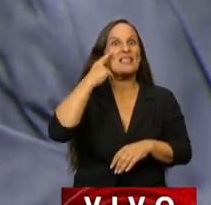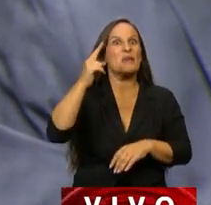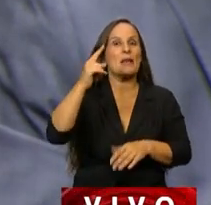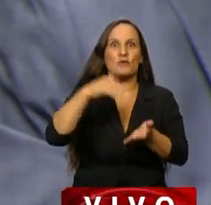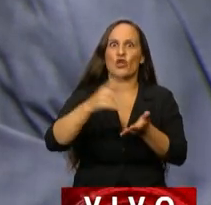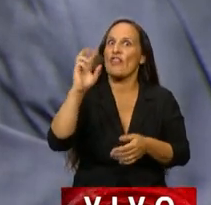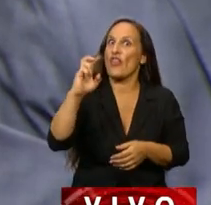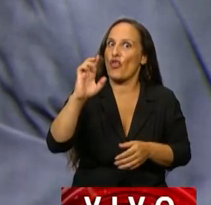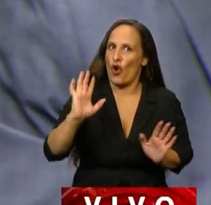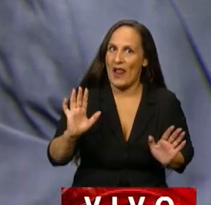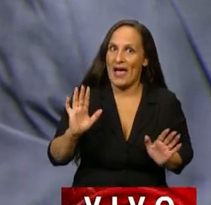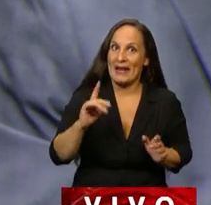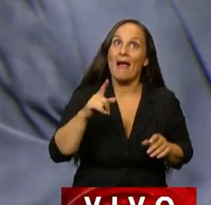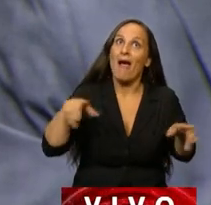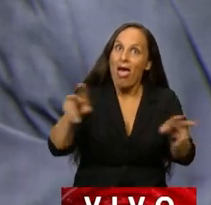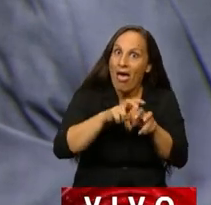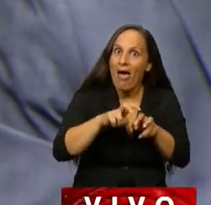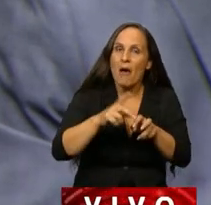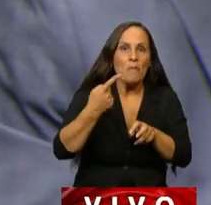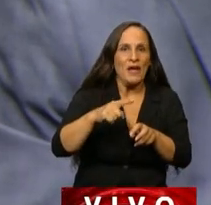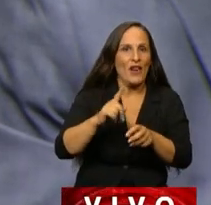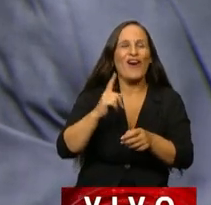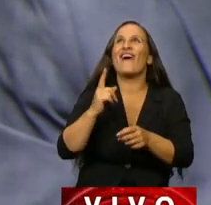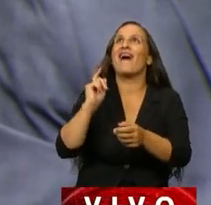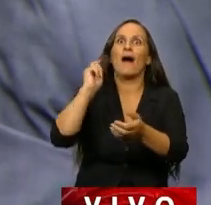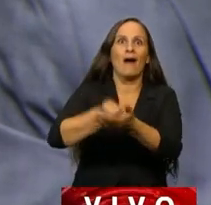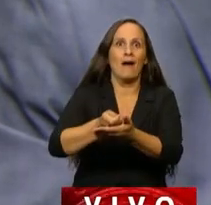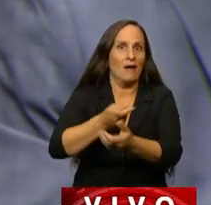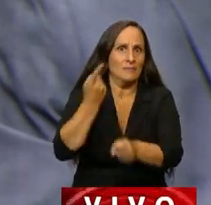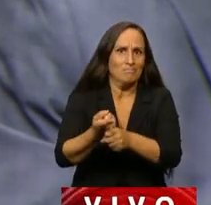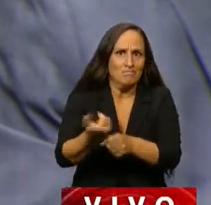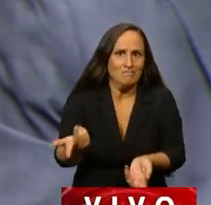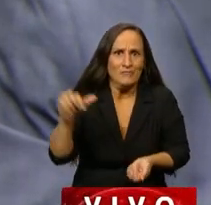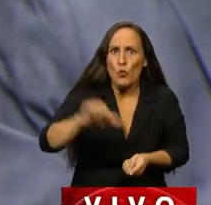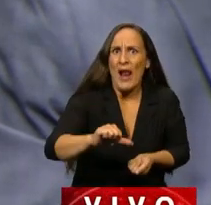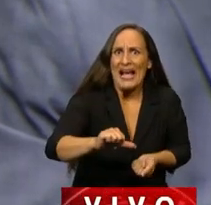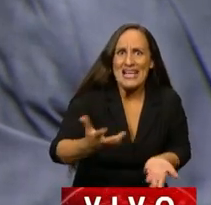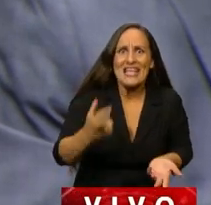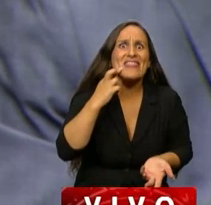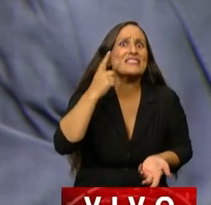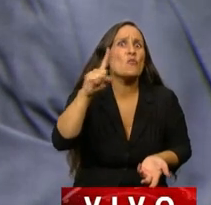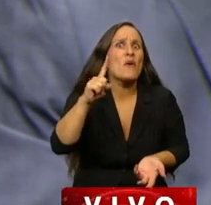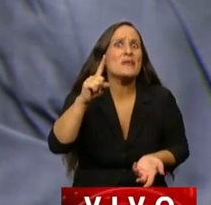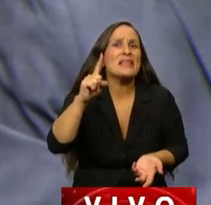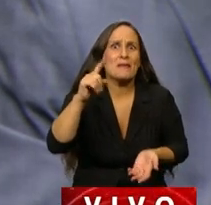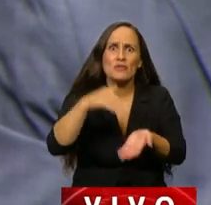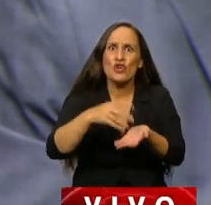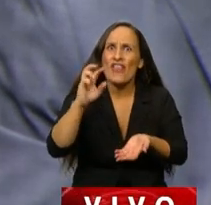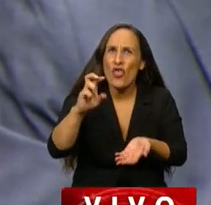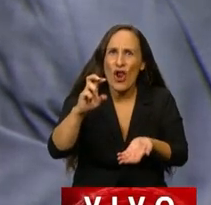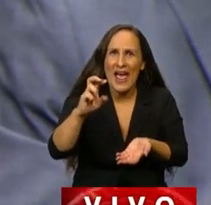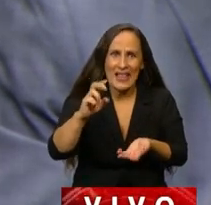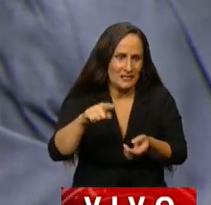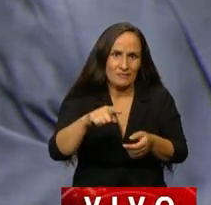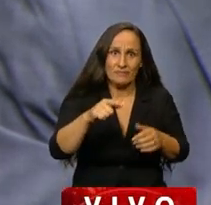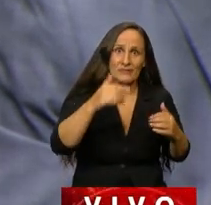dólares, no alcanzan para pagar uno de estos pagos, que es el del 2022, de 19.000 millones de dólares.